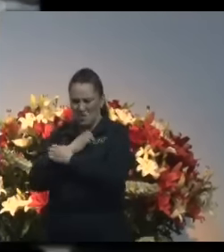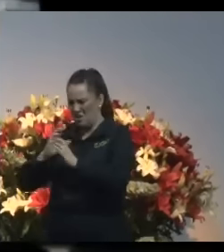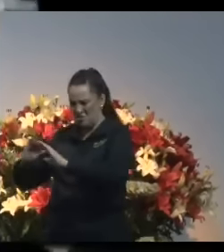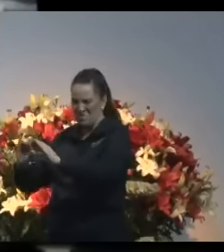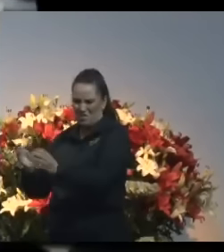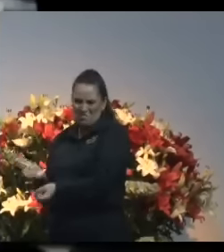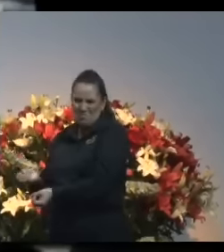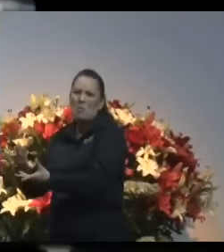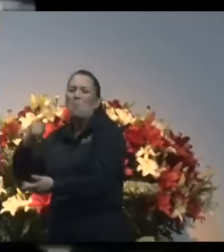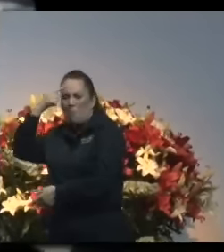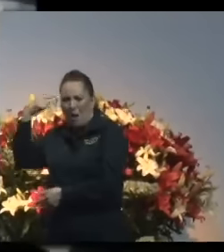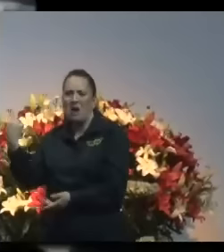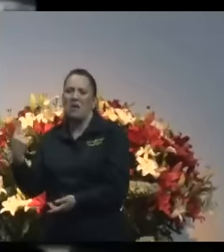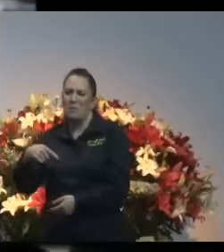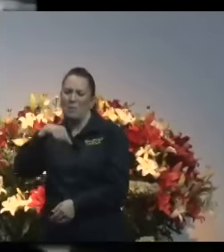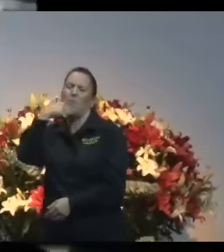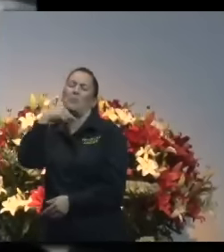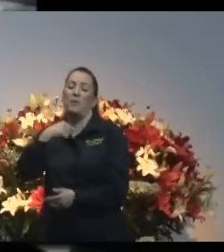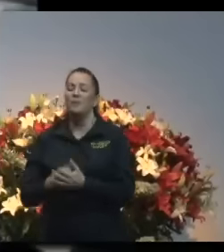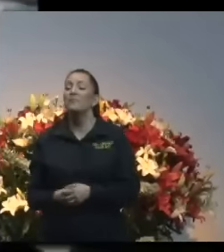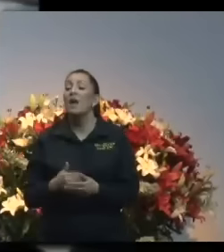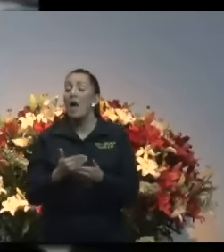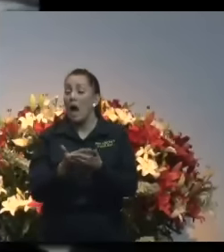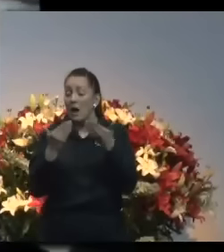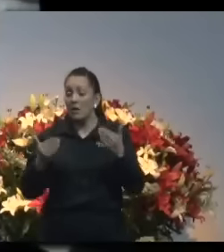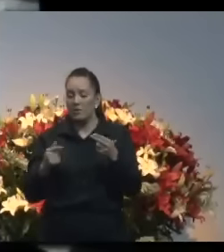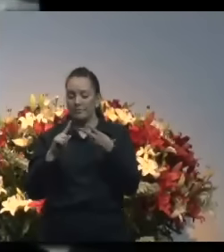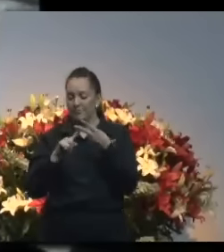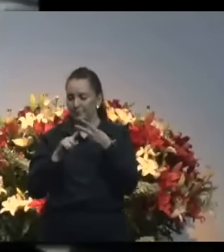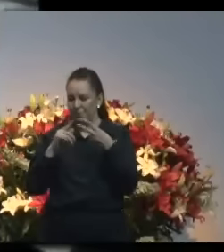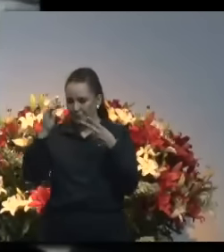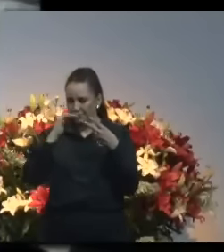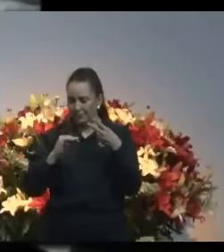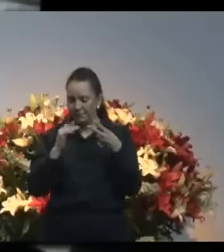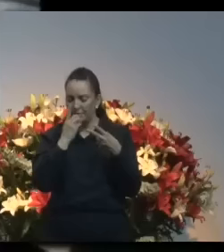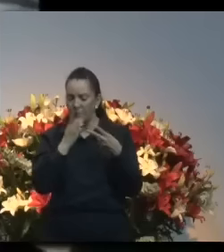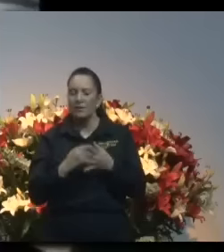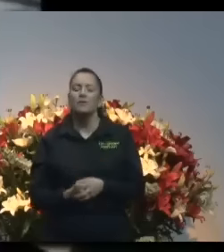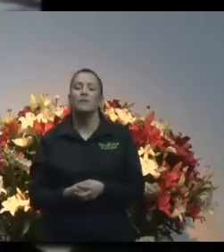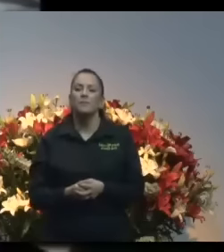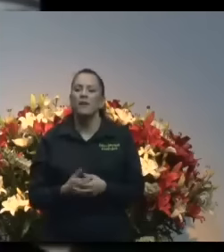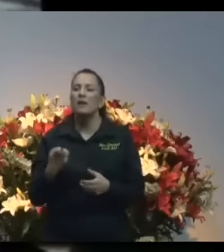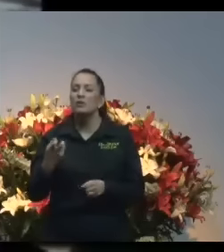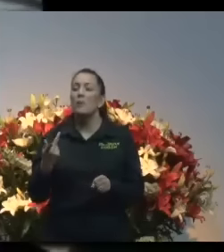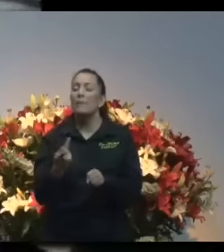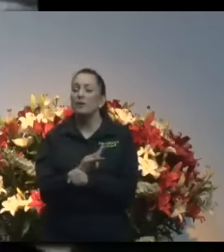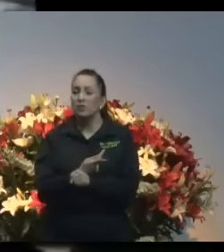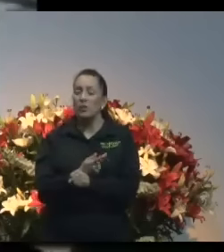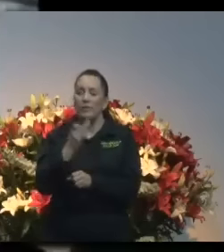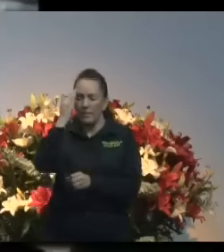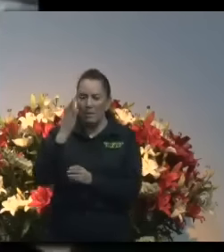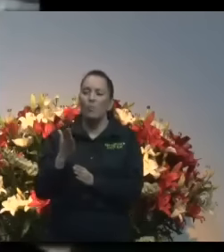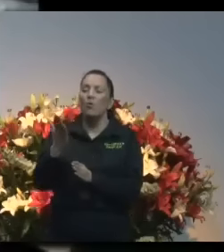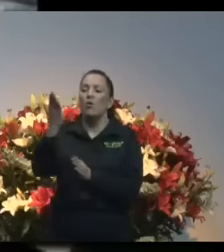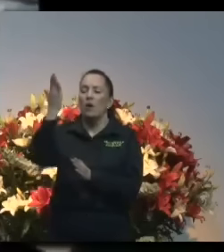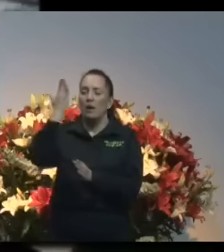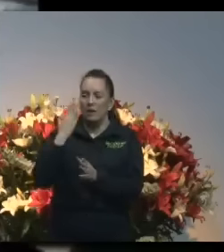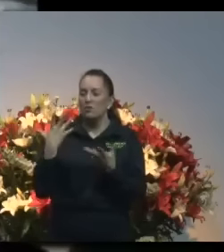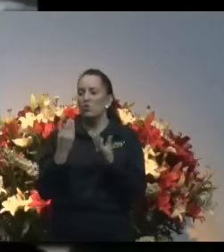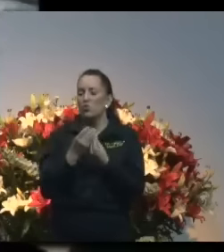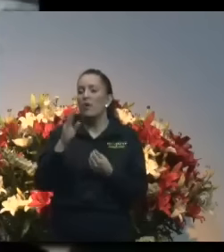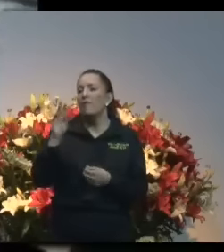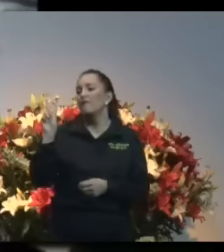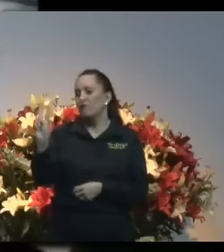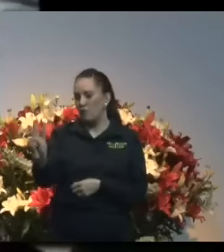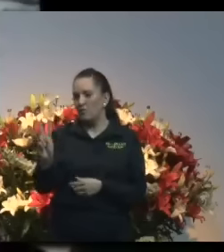anécdota. Y la segunda también fue una cosa que sucedió en el gabinete de Fox cuando se decidió